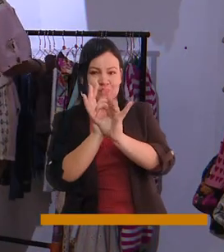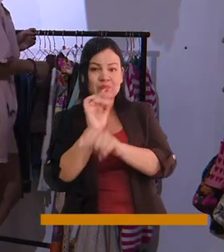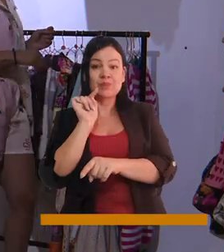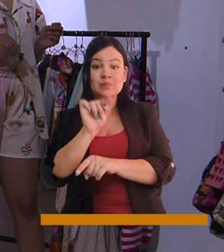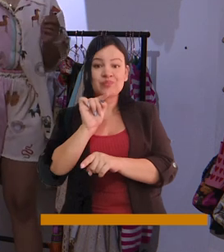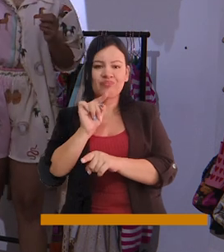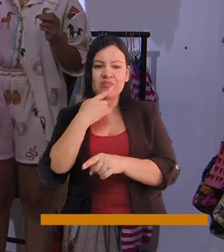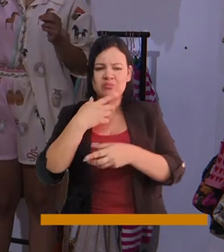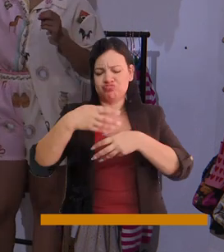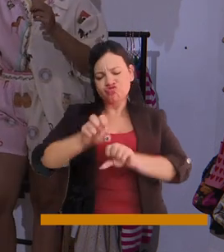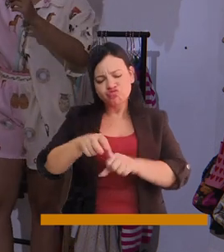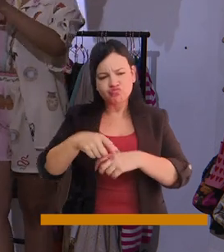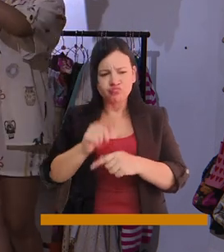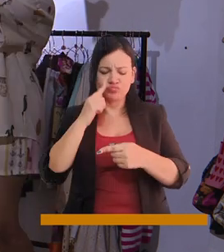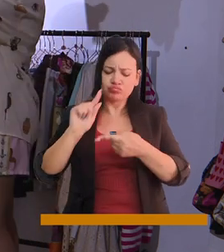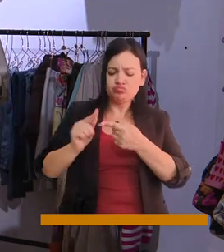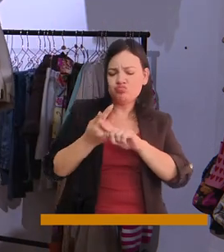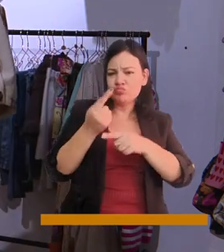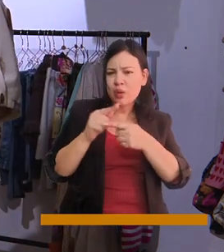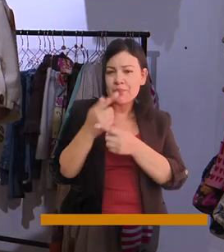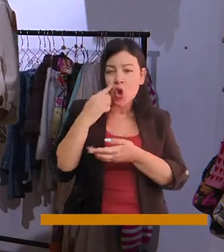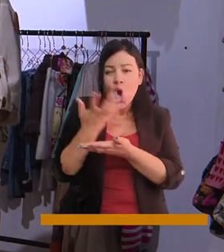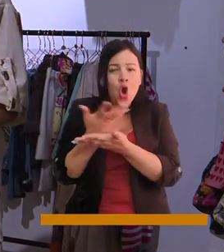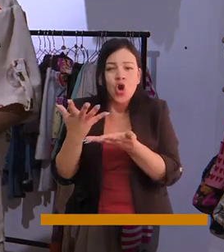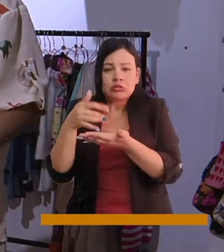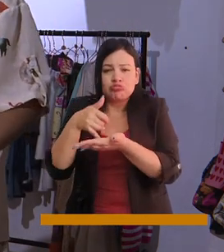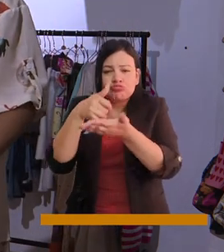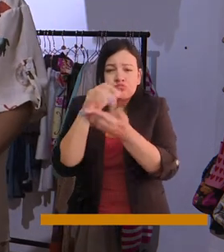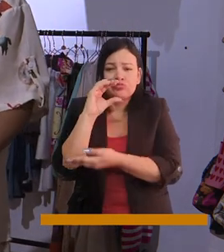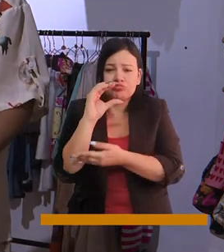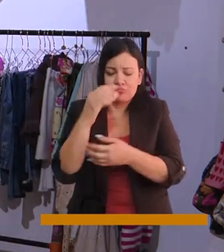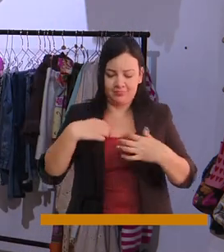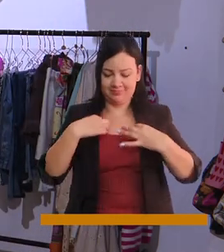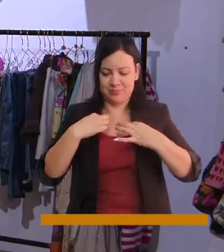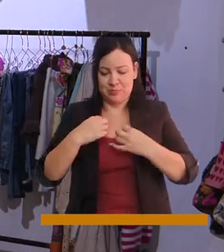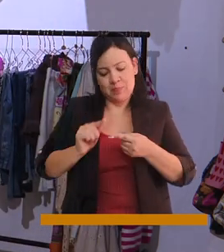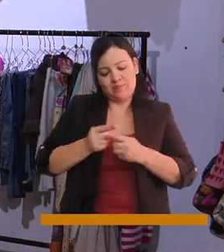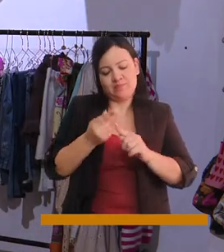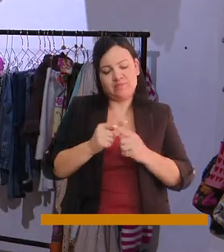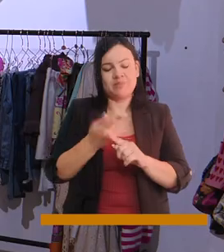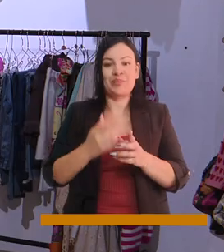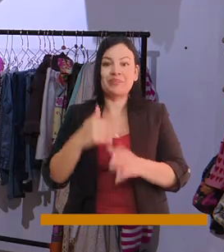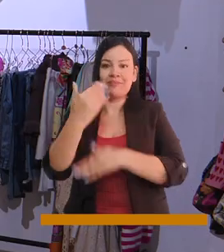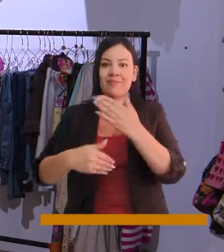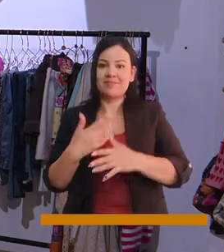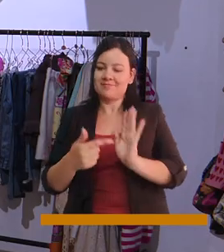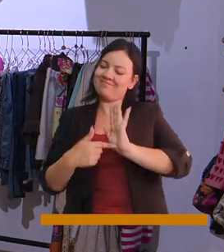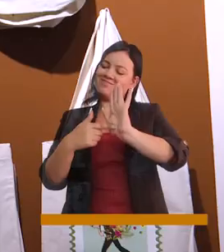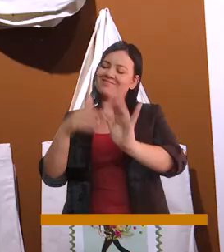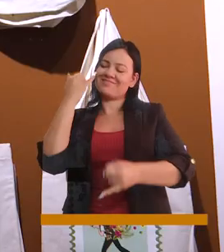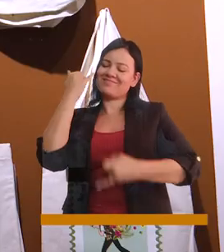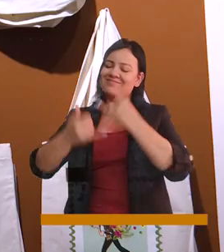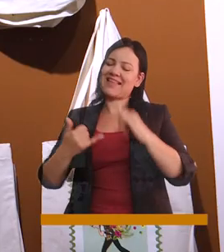enfocarnos en Resaltar todo el tema de la artesanía a través de los suveniles la ropa los bordados Y eso